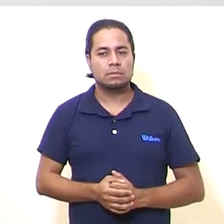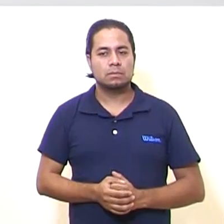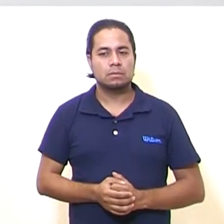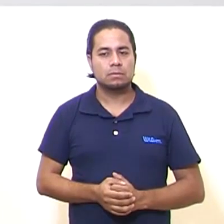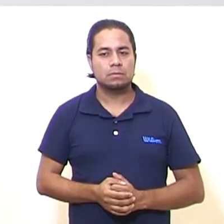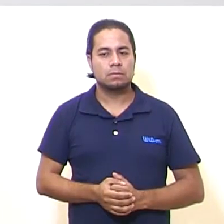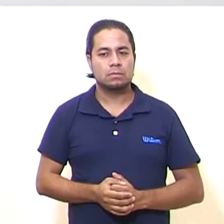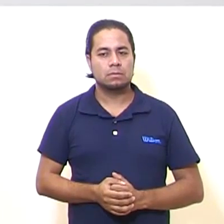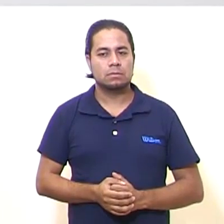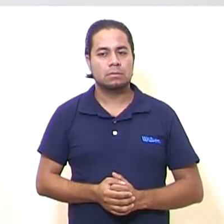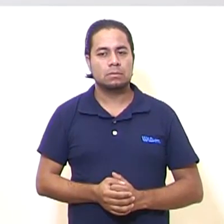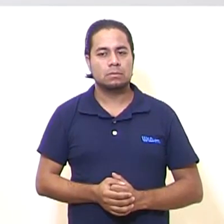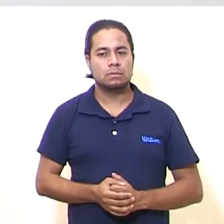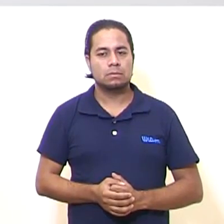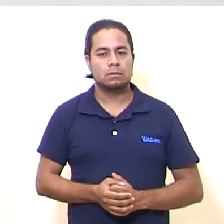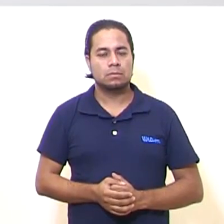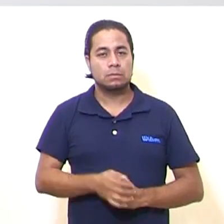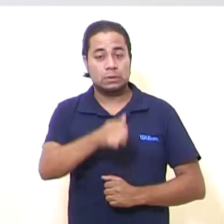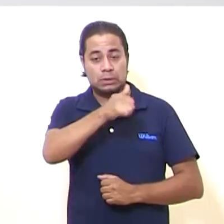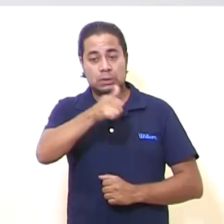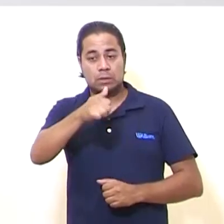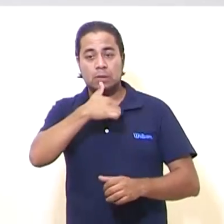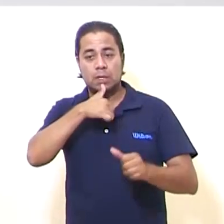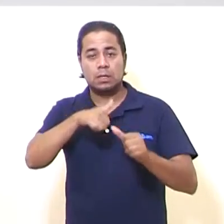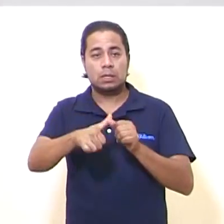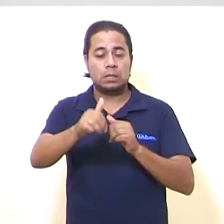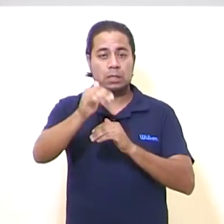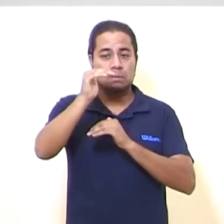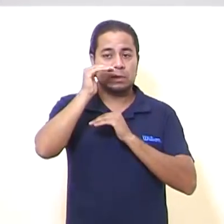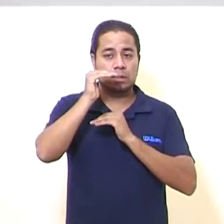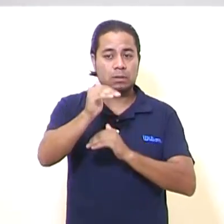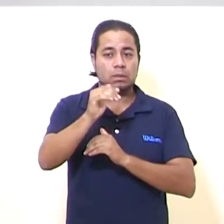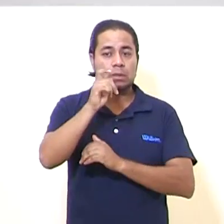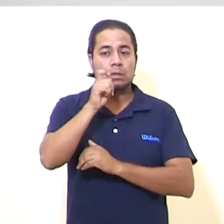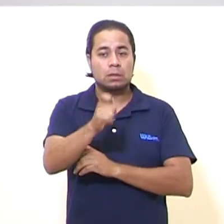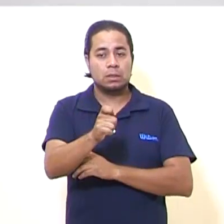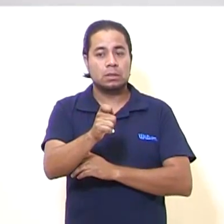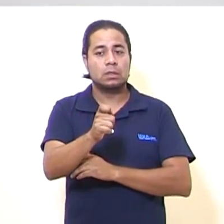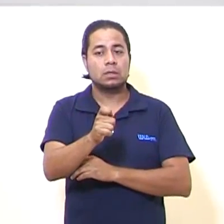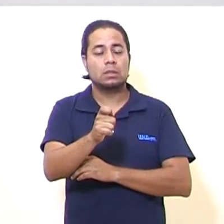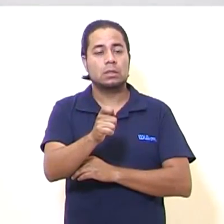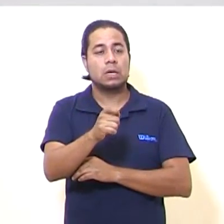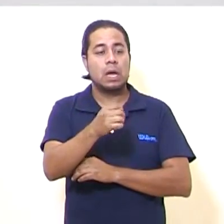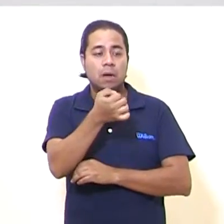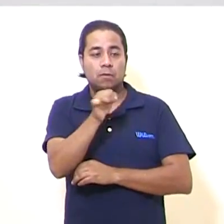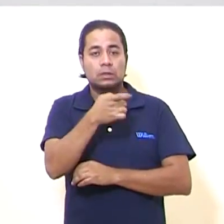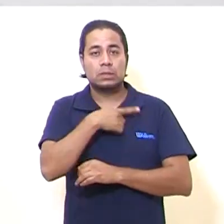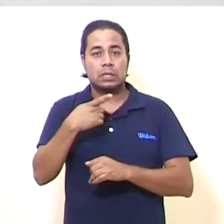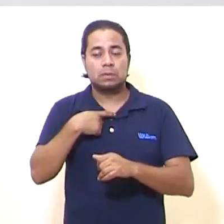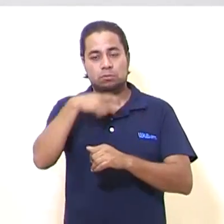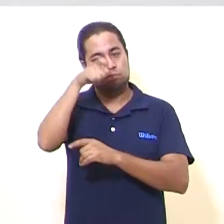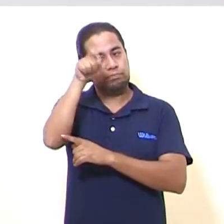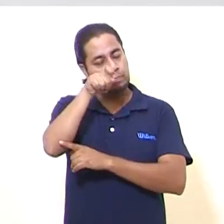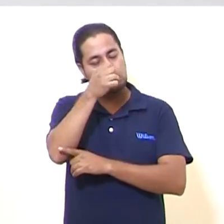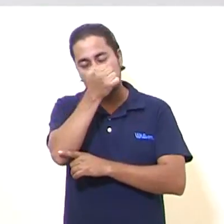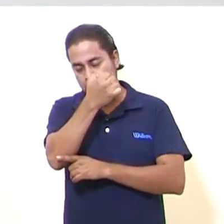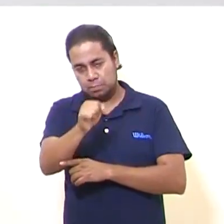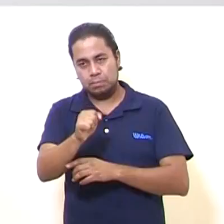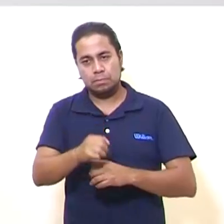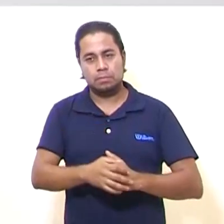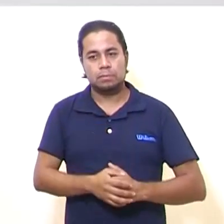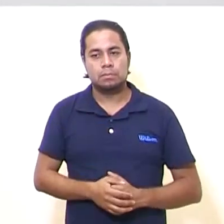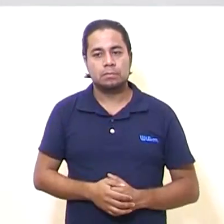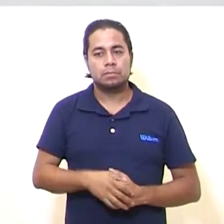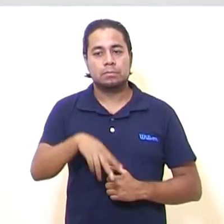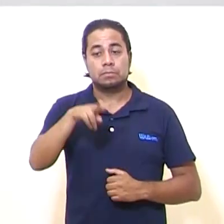Bien, todas y cada una de las mayúsculas las vamos a acentuar. Bien, es